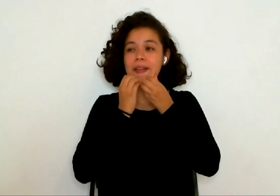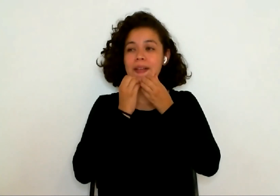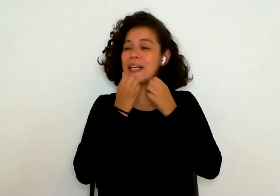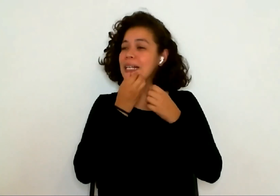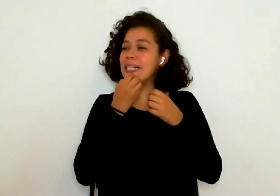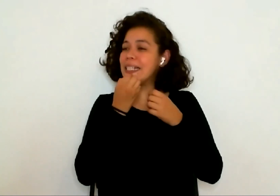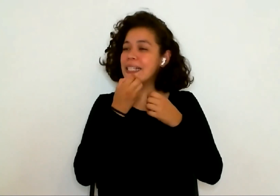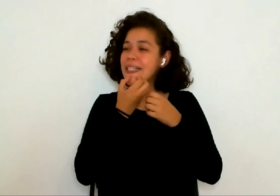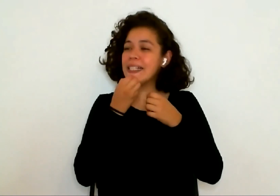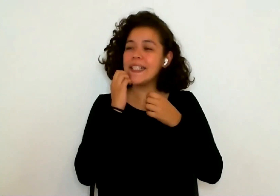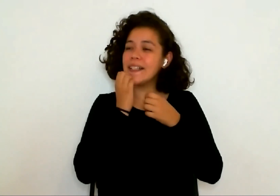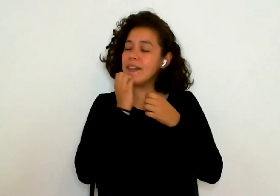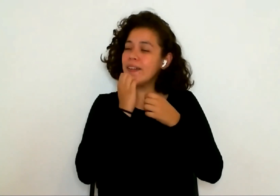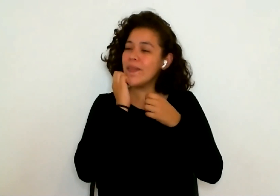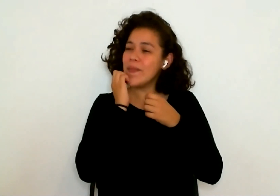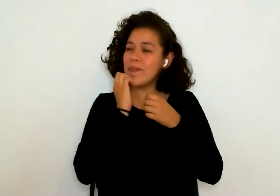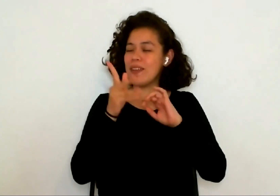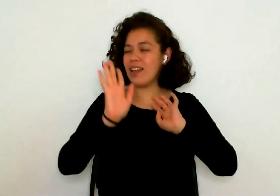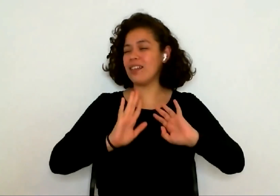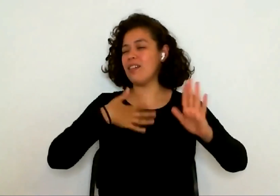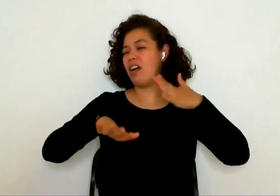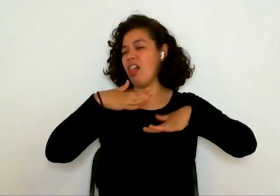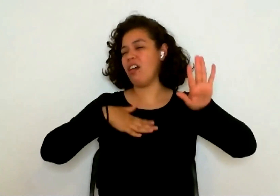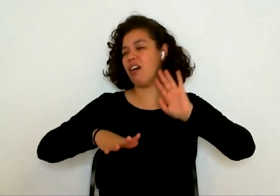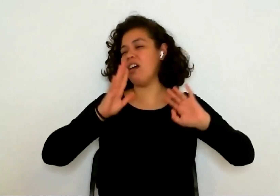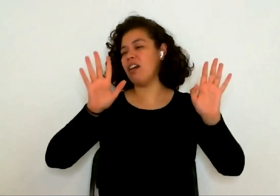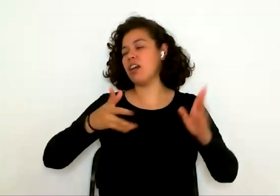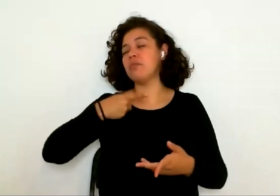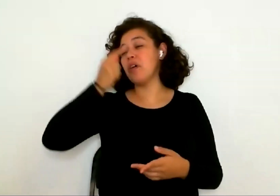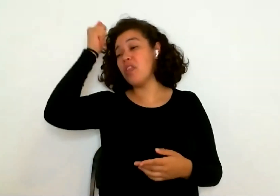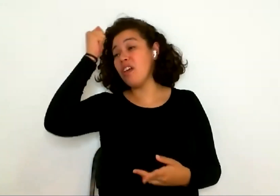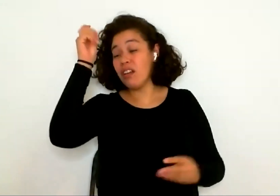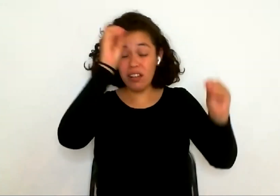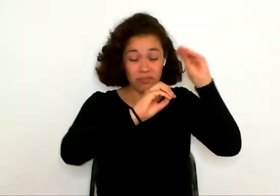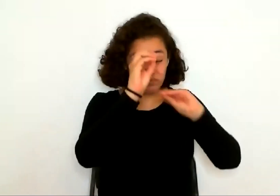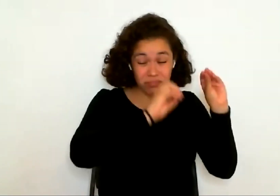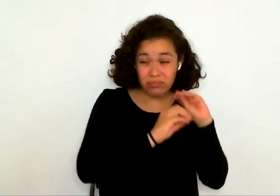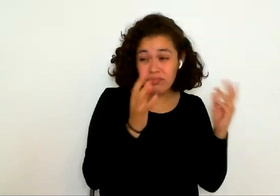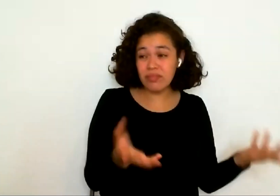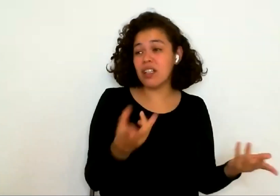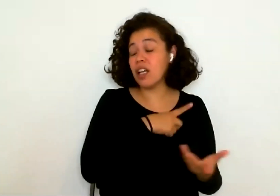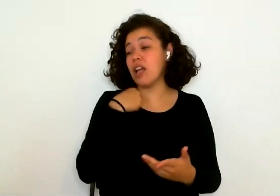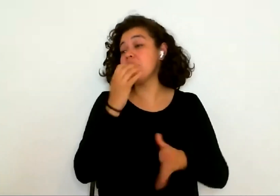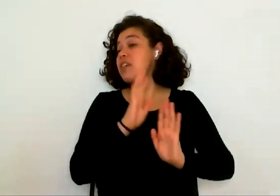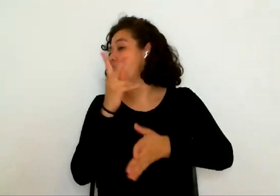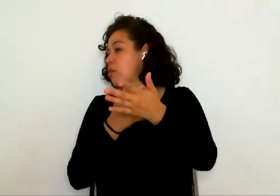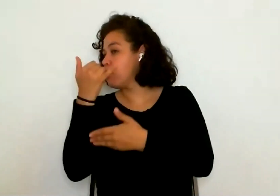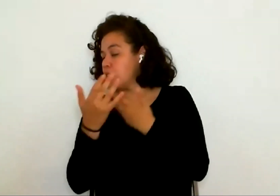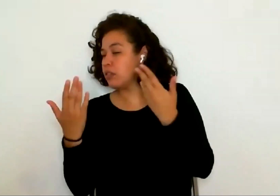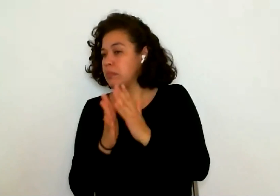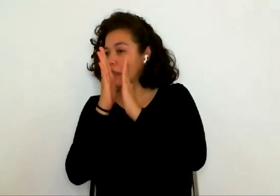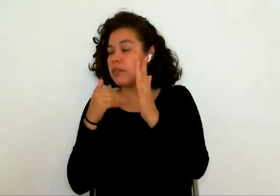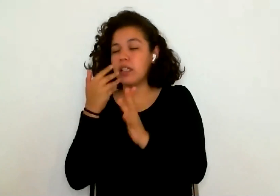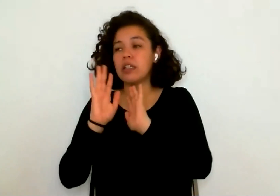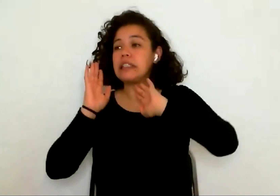O repetitiva, regresar a la teoría cuando nosotros ya queremos implementar un proyecto o ya queremos estar en la intervención.